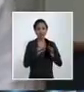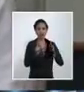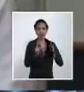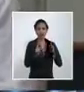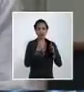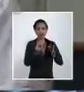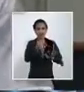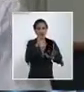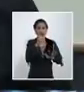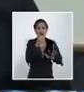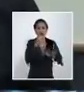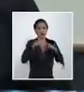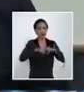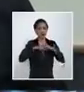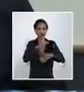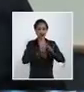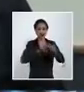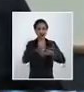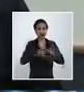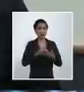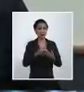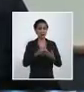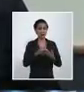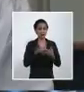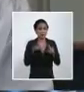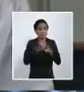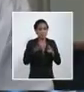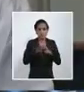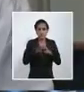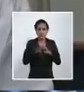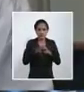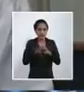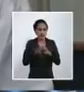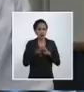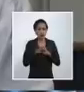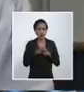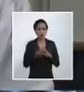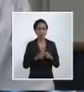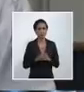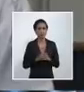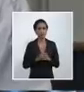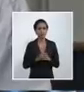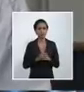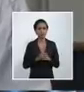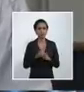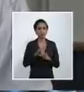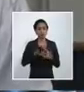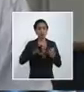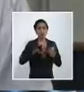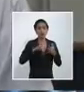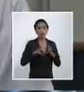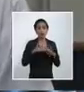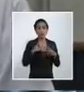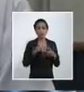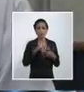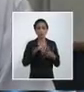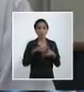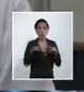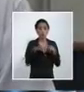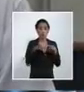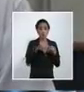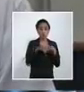logramos, no se va a resolver el problema. El mínimo movimiento, gente. Ahora hay una modalidad de que un grupo de